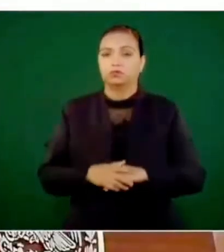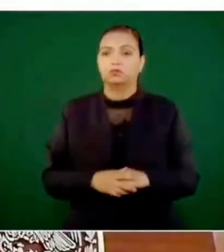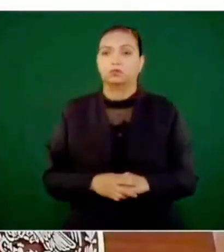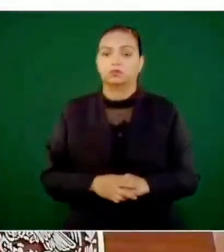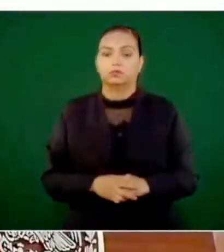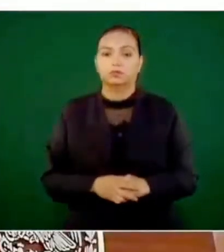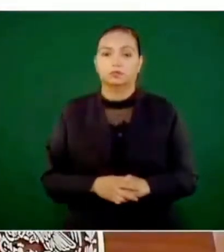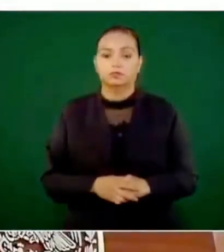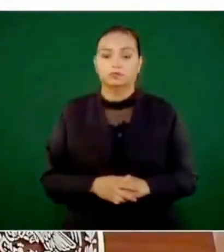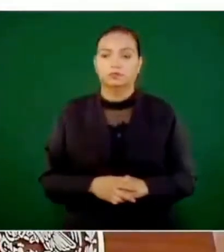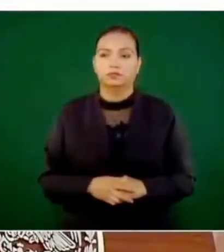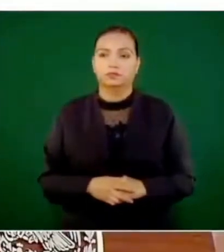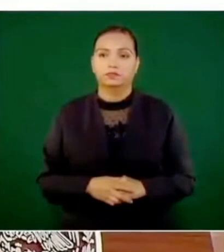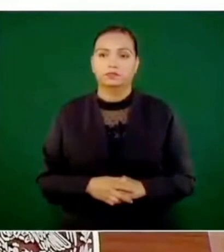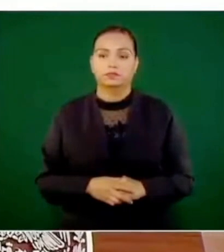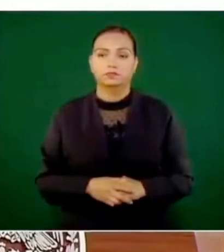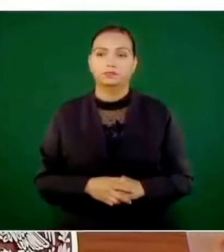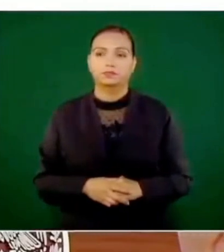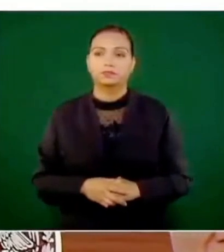¿Qué?